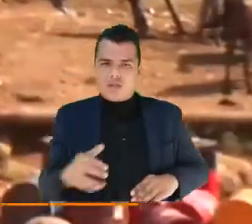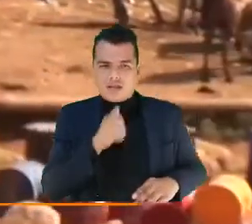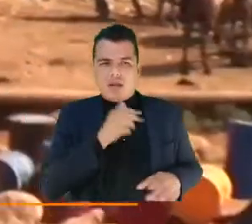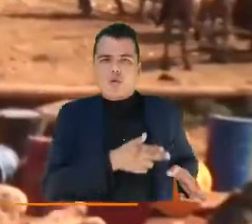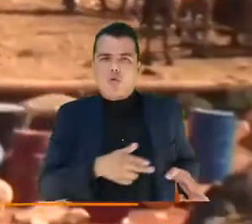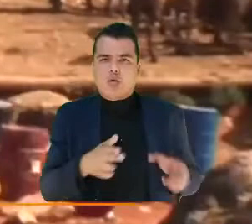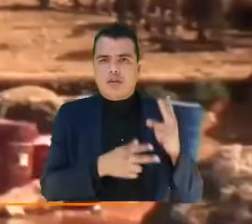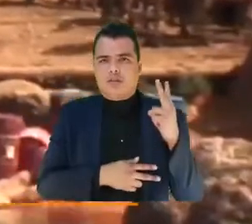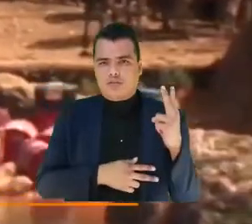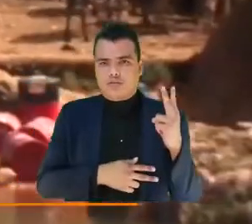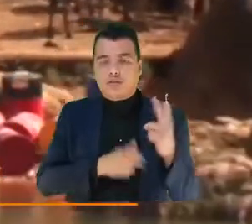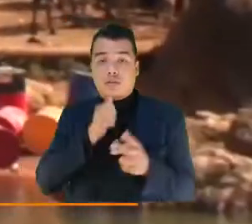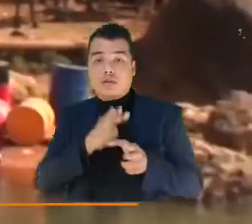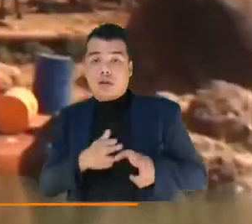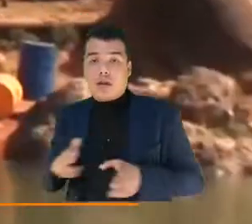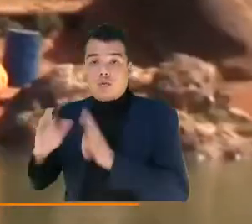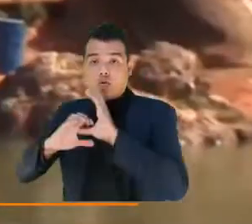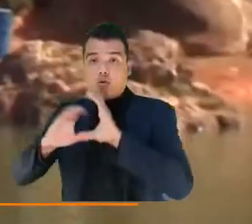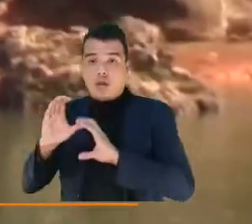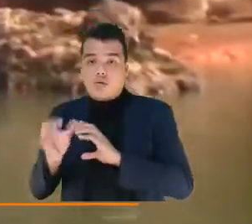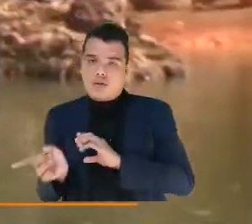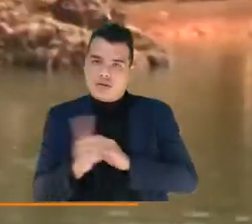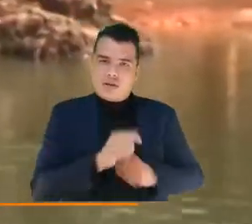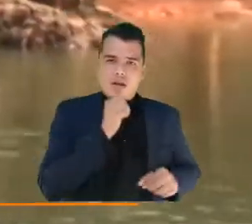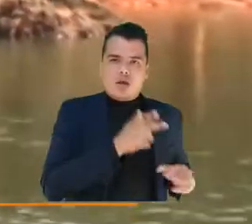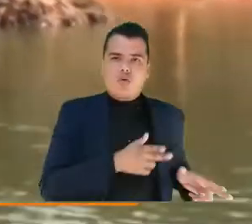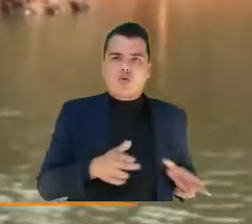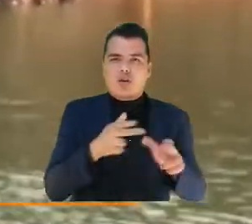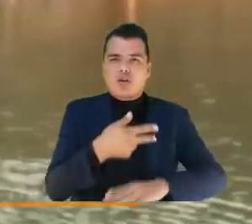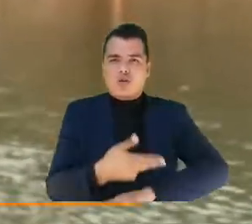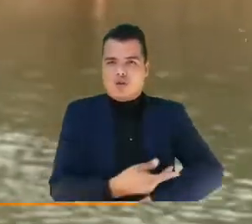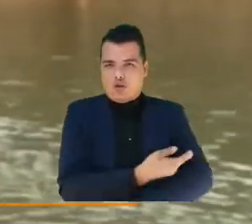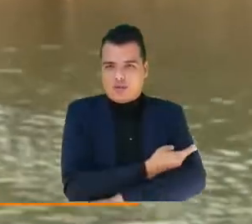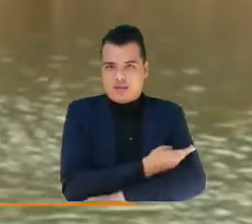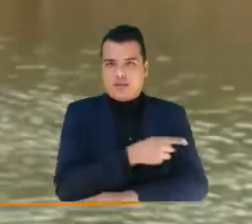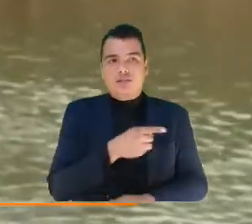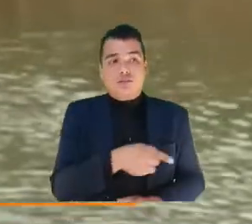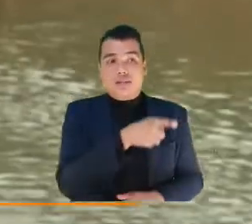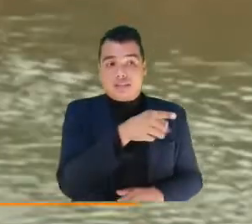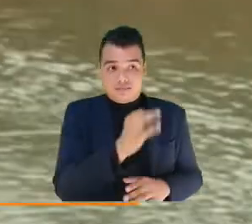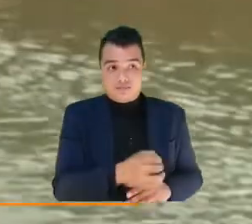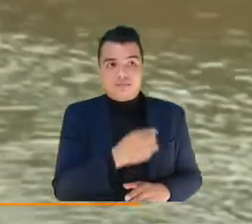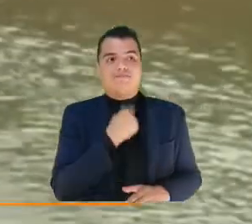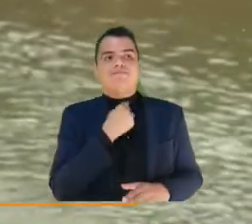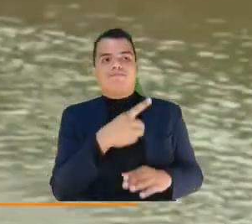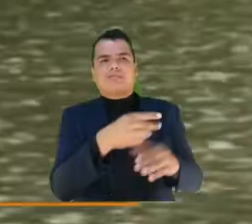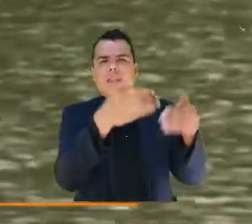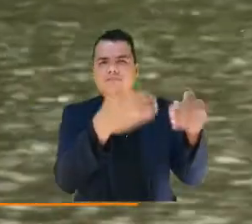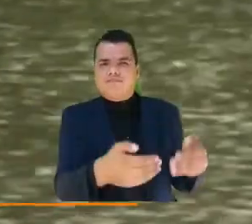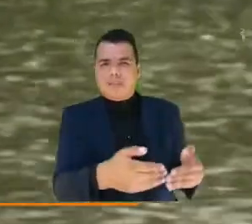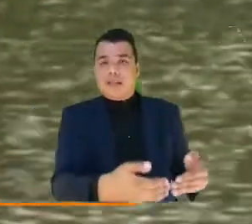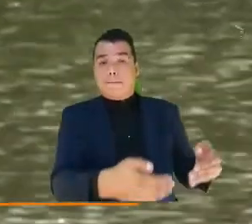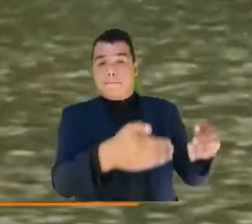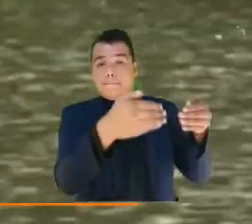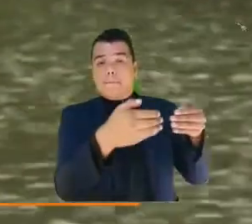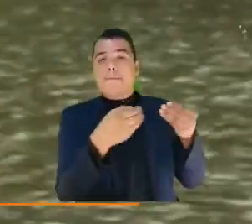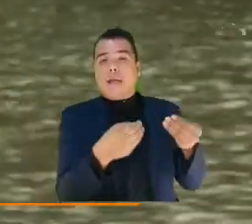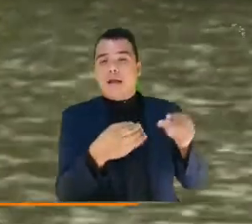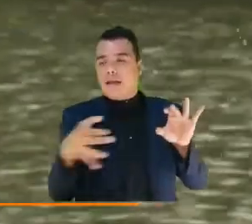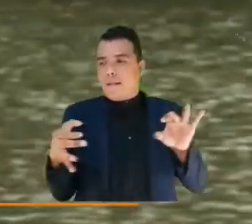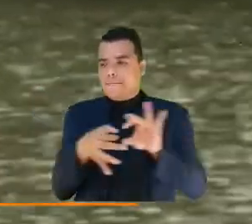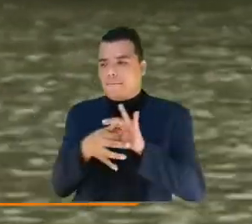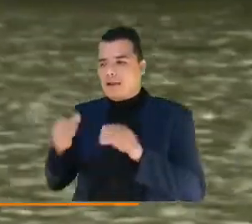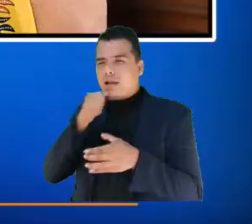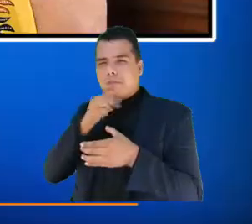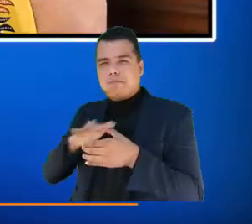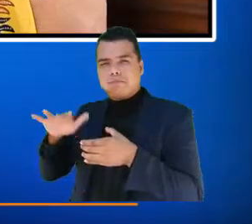río Ovejas y el río Cauca. Entonces del río Ovejas iba a ser el muro para romper, para pasar el agua hacia el río Cauca, a la